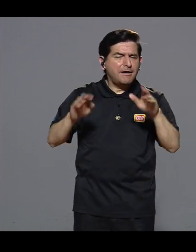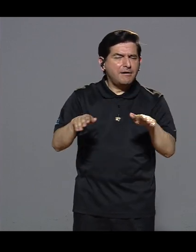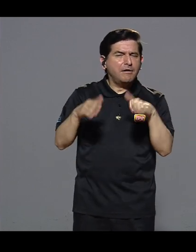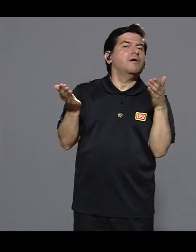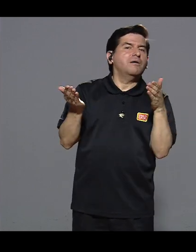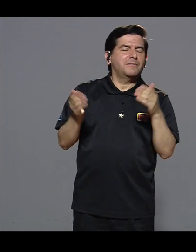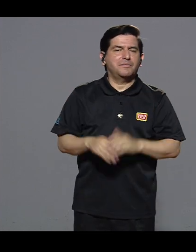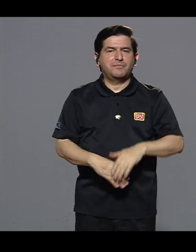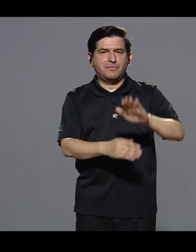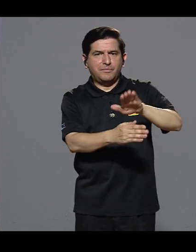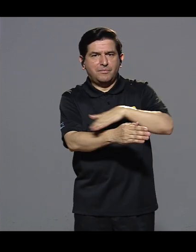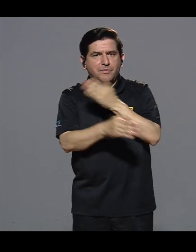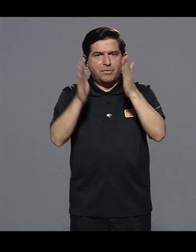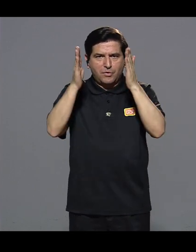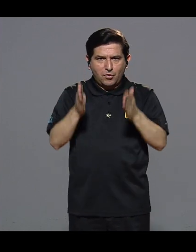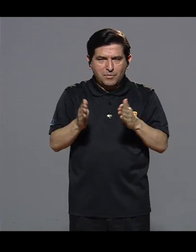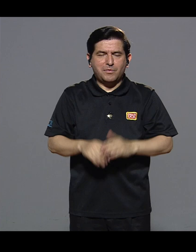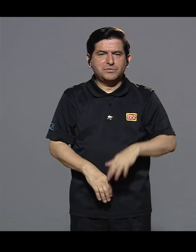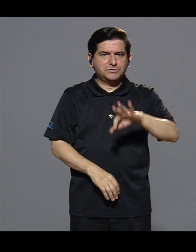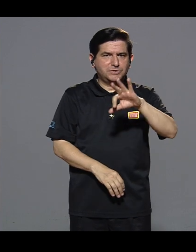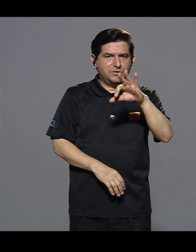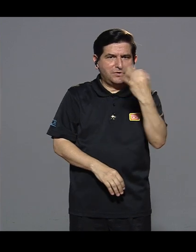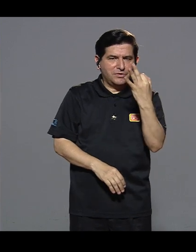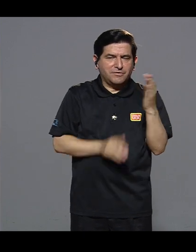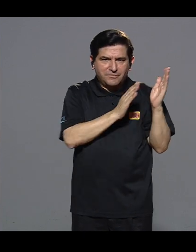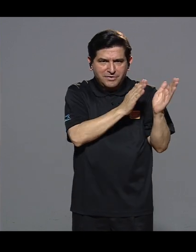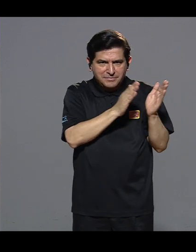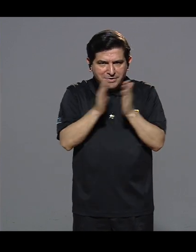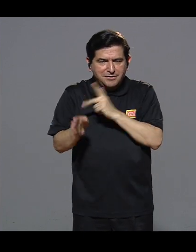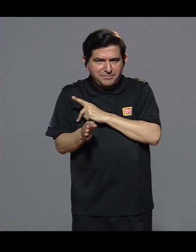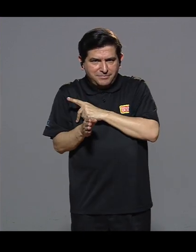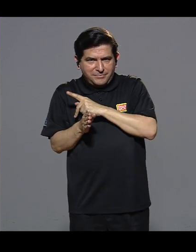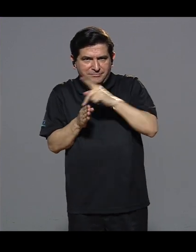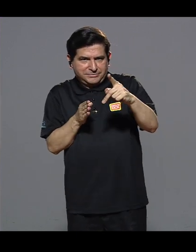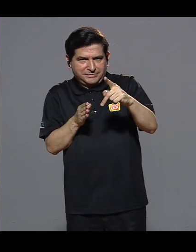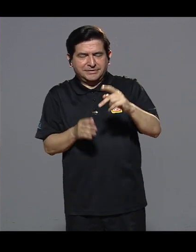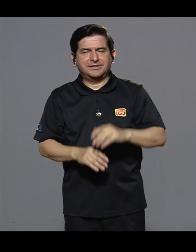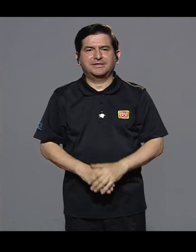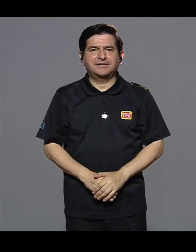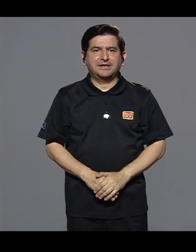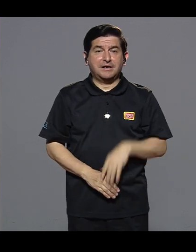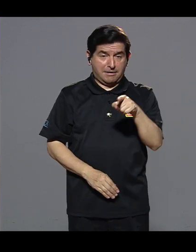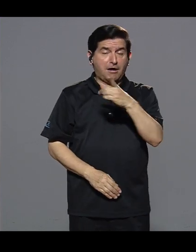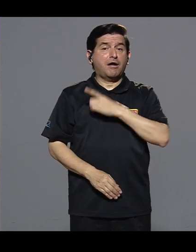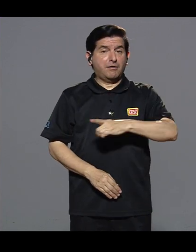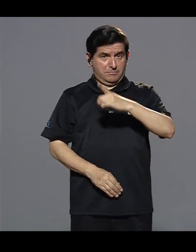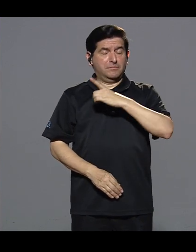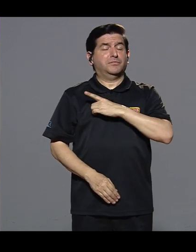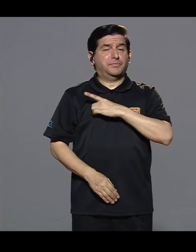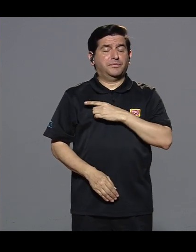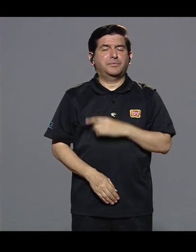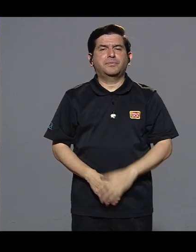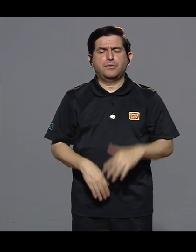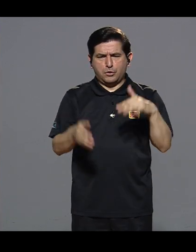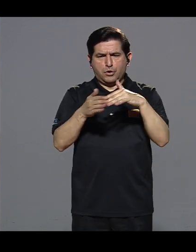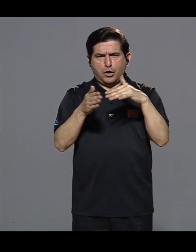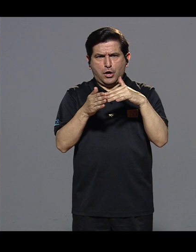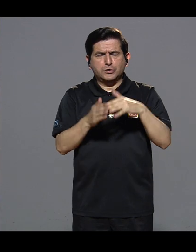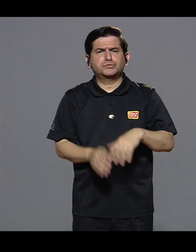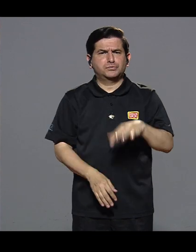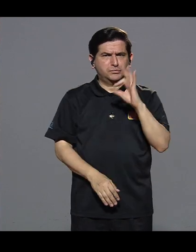pensaría él. Como músico académico y de una formación profesional, es disciplinado,